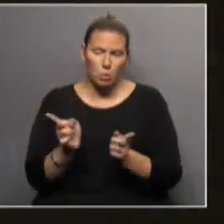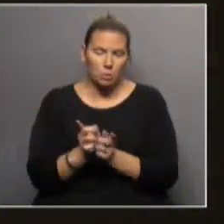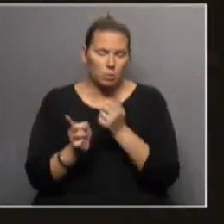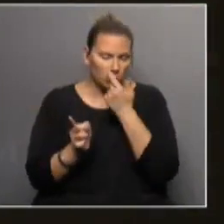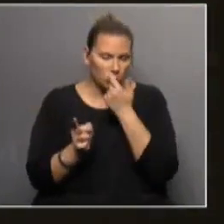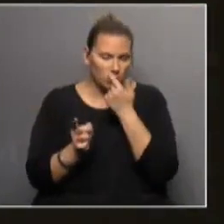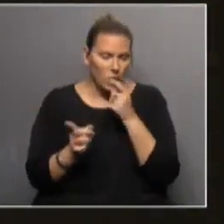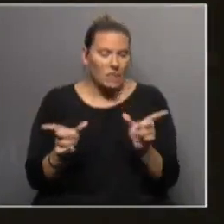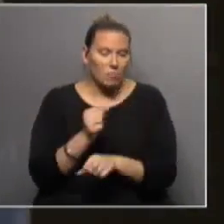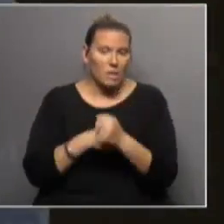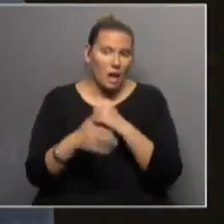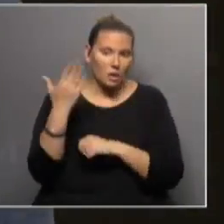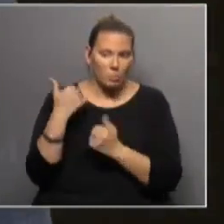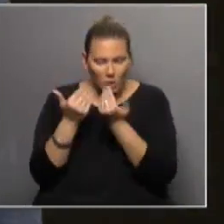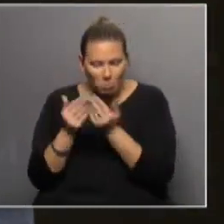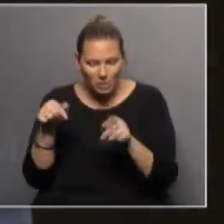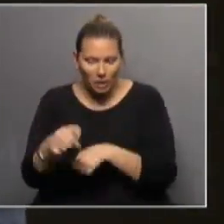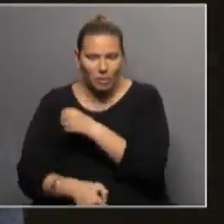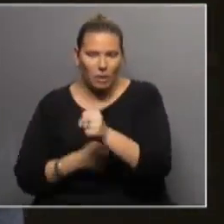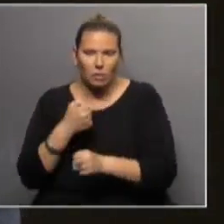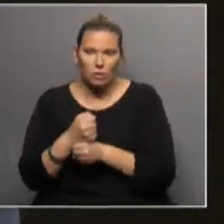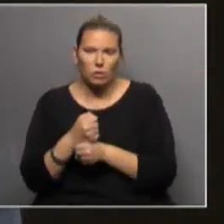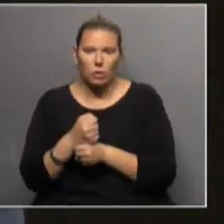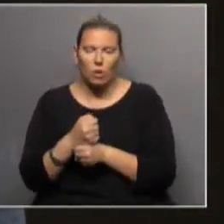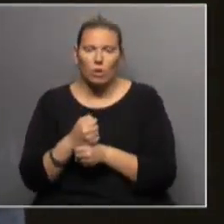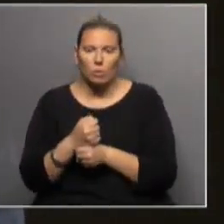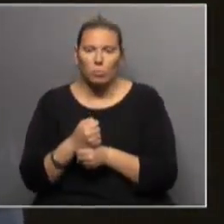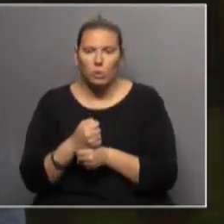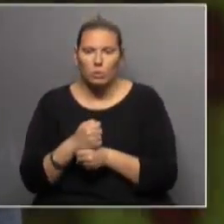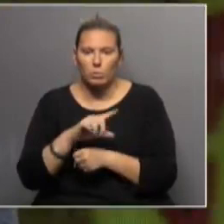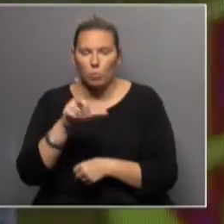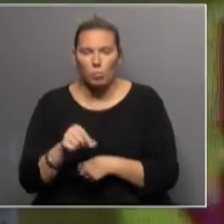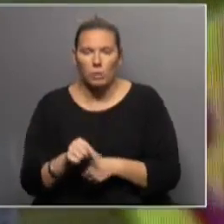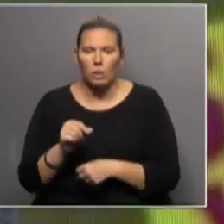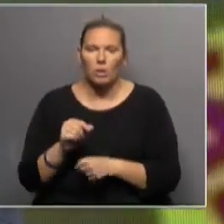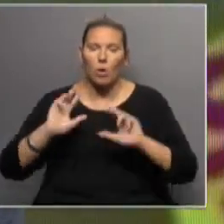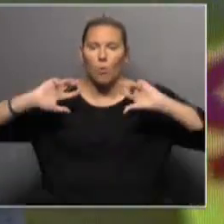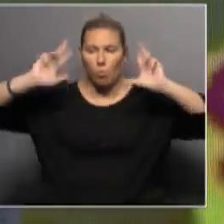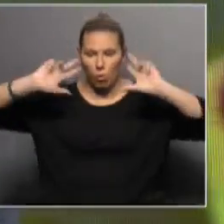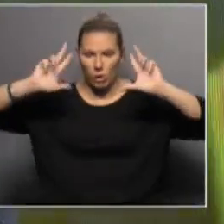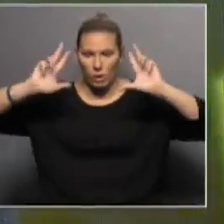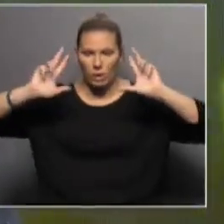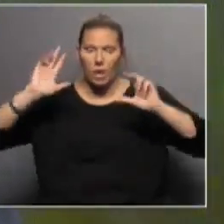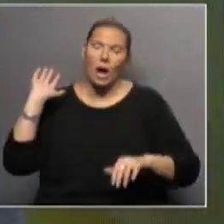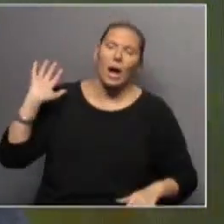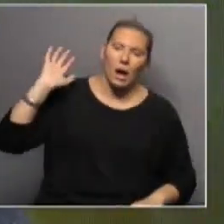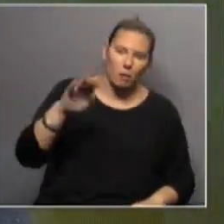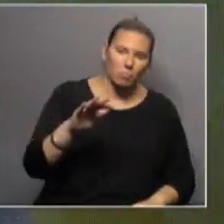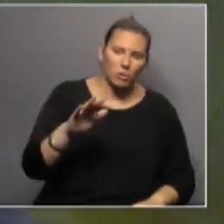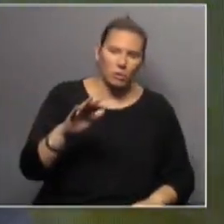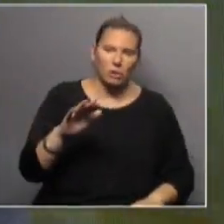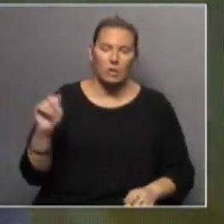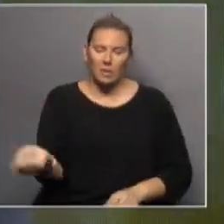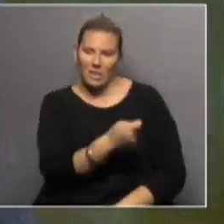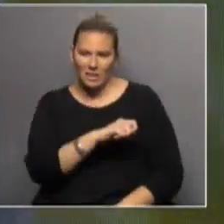termina el del año pasado y arranca. Y después va a haber un sudamericano de volei, también dentro del estadio. Va a haber handball y va a haber beach tenis.